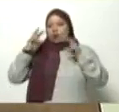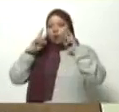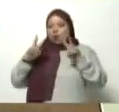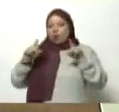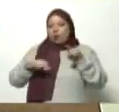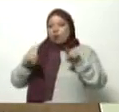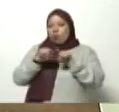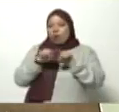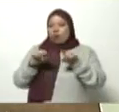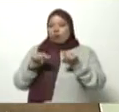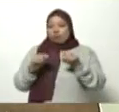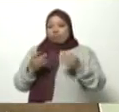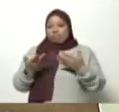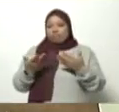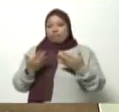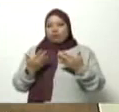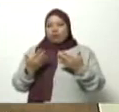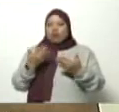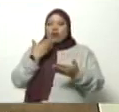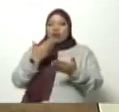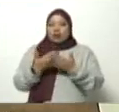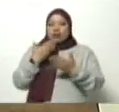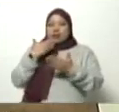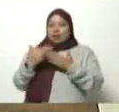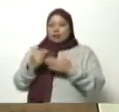claro, muy claro. Bueno, muchas gracias.